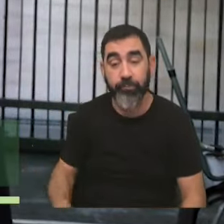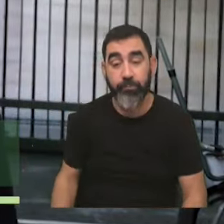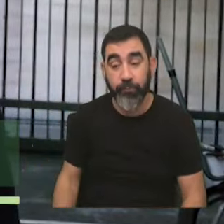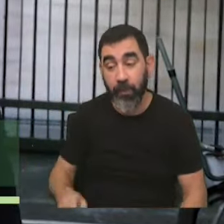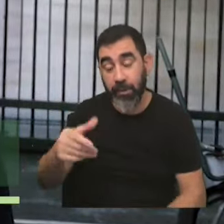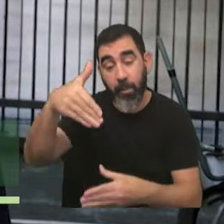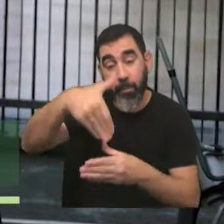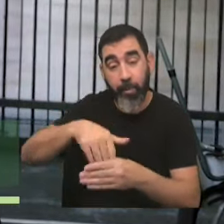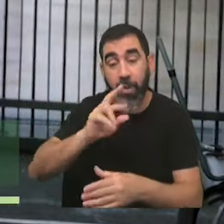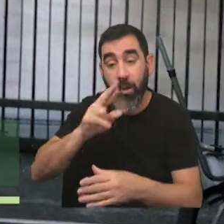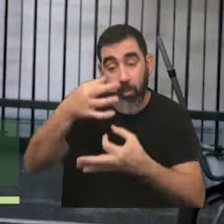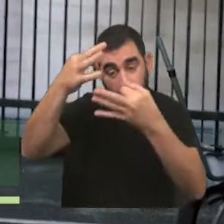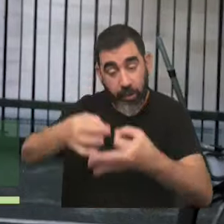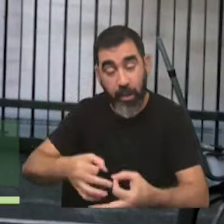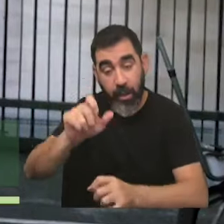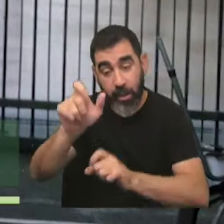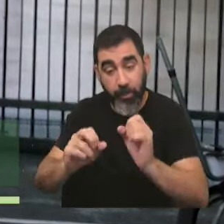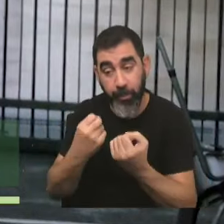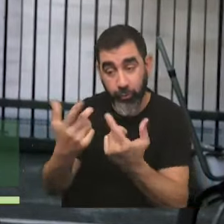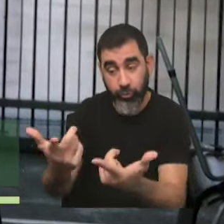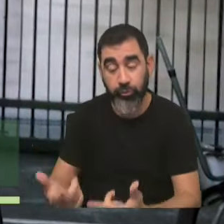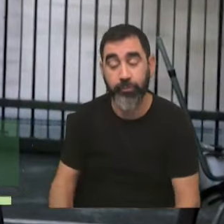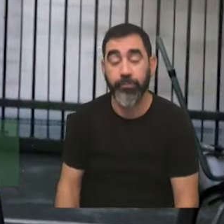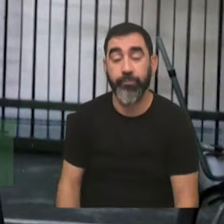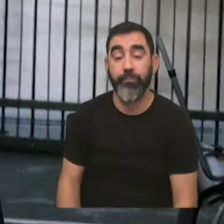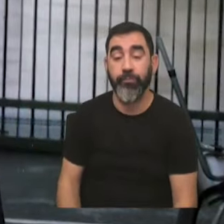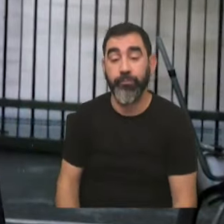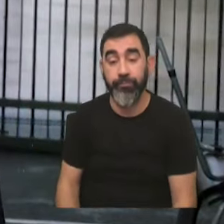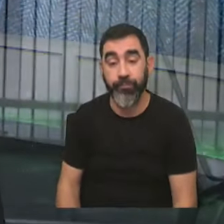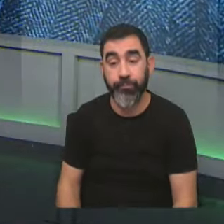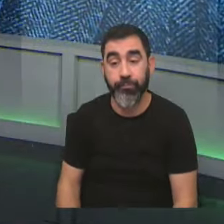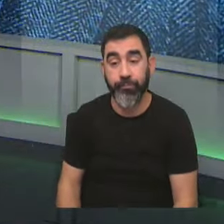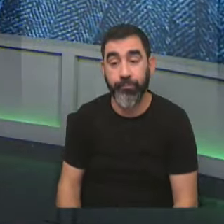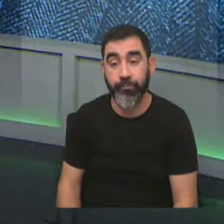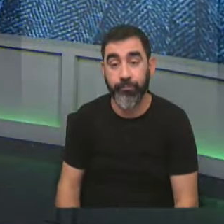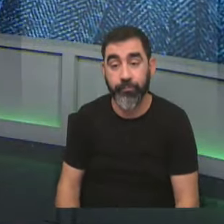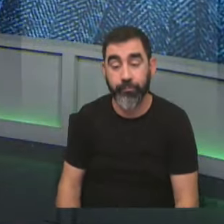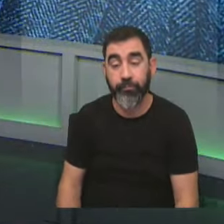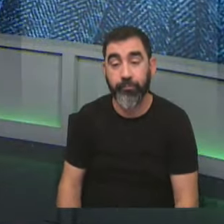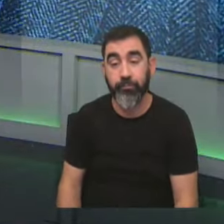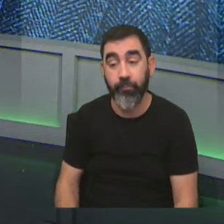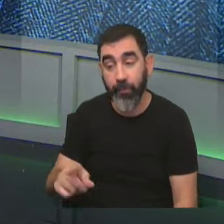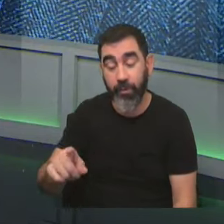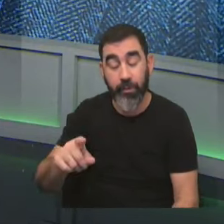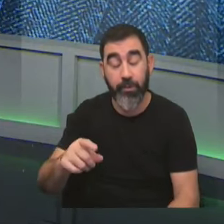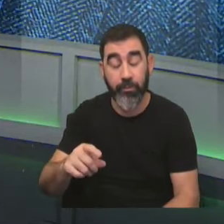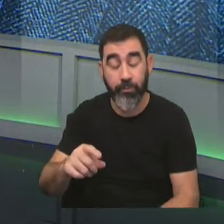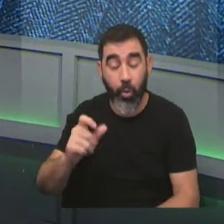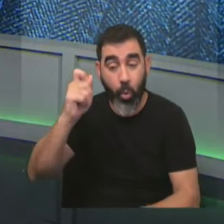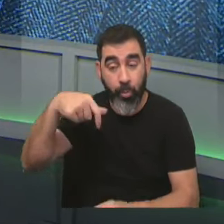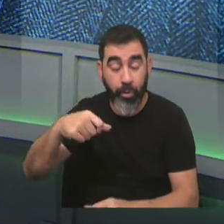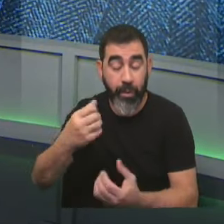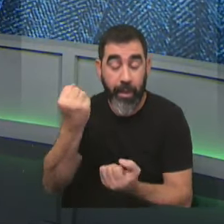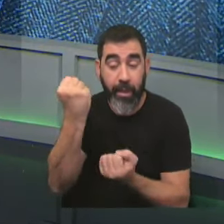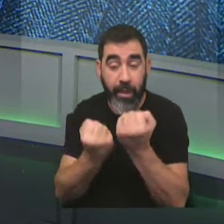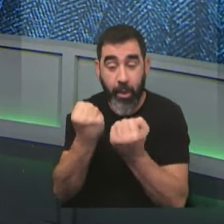papeleta le da respuestas reales y concretas a la gente y la existencia de este pronunciamiento de los